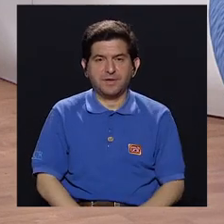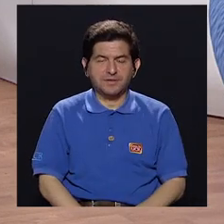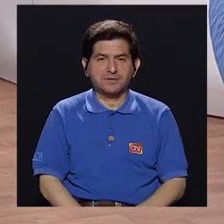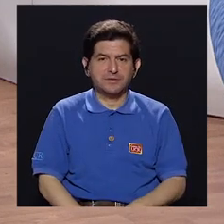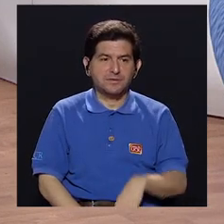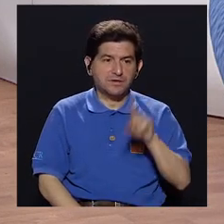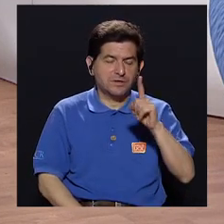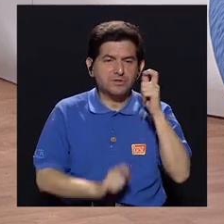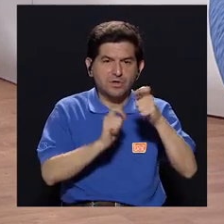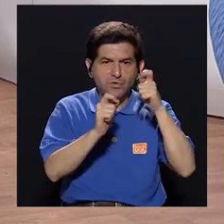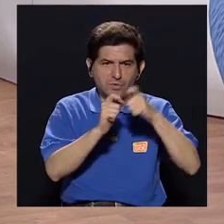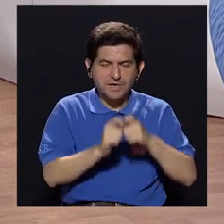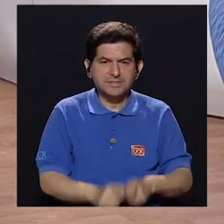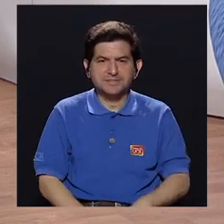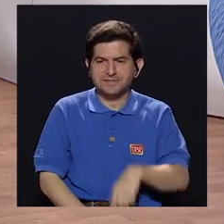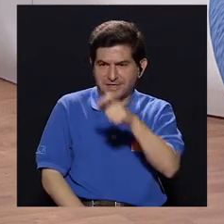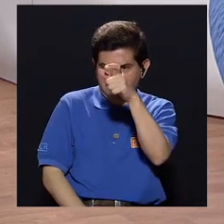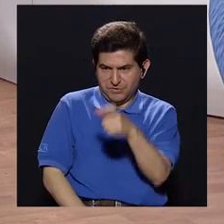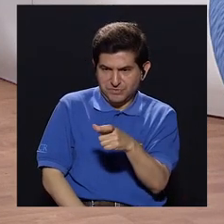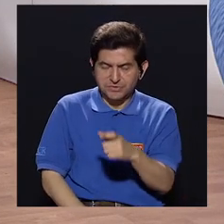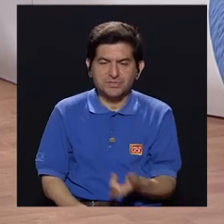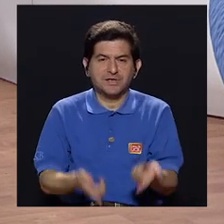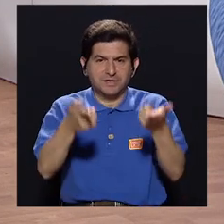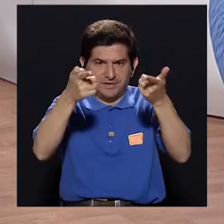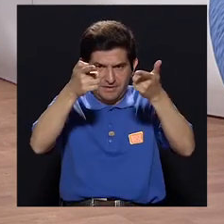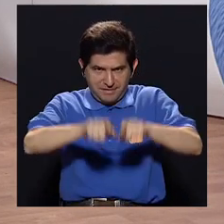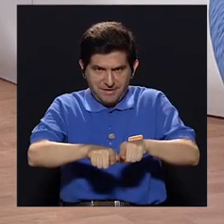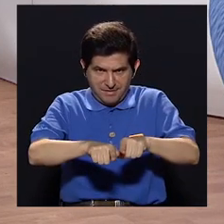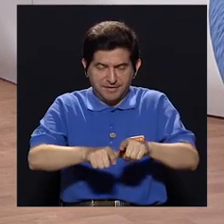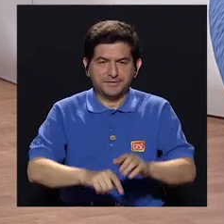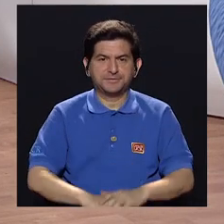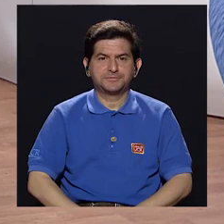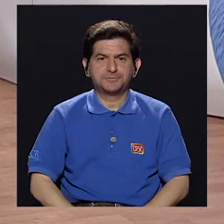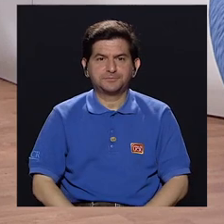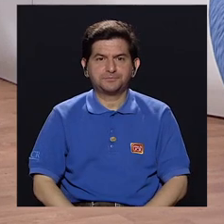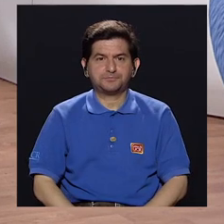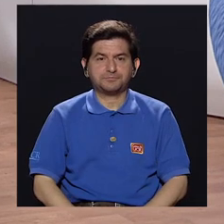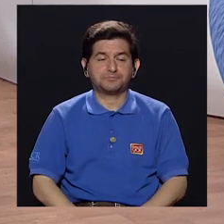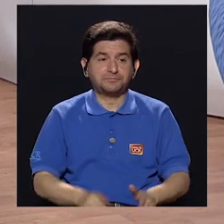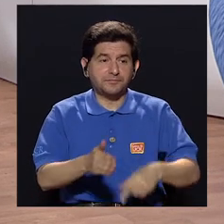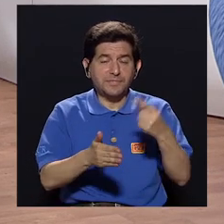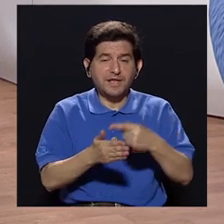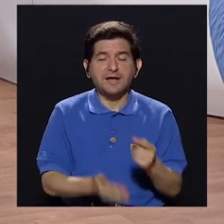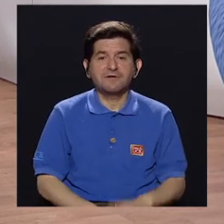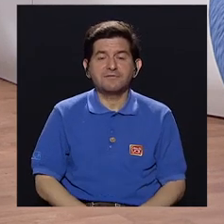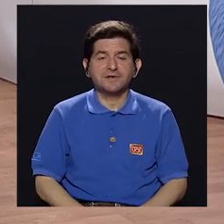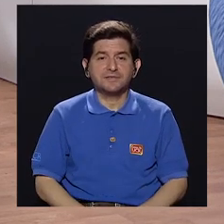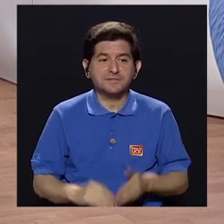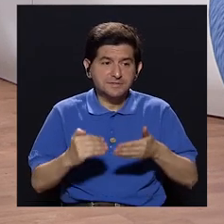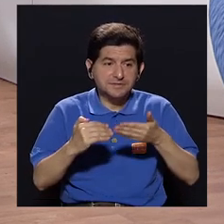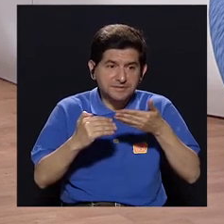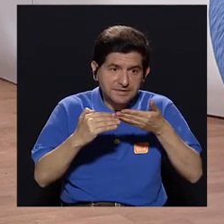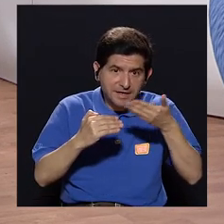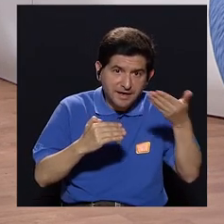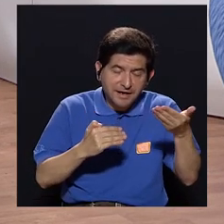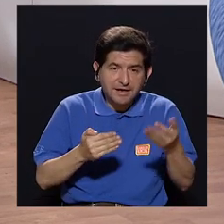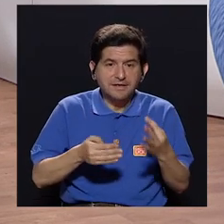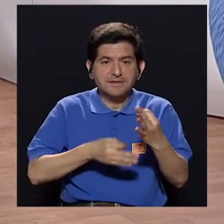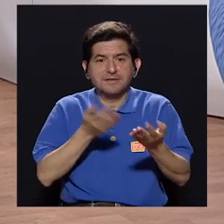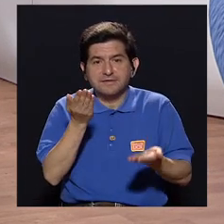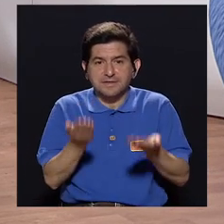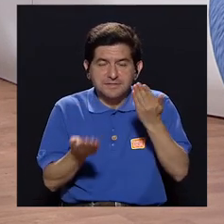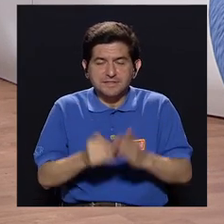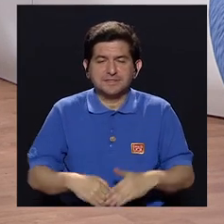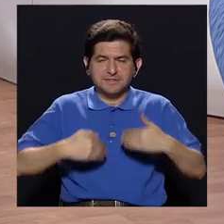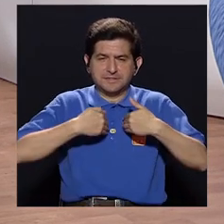de un organismo específico digamos en este caso eh agentes bióticos Entonces estamos hablando de